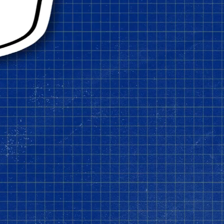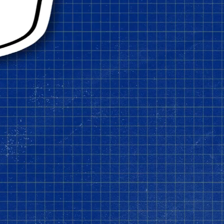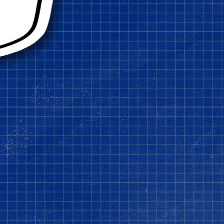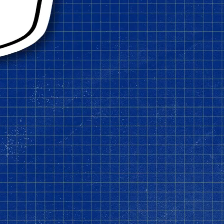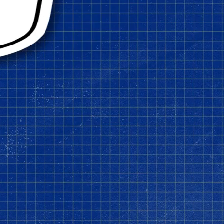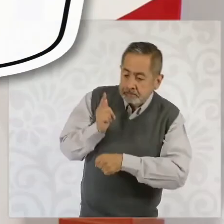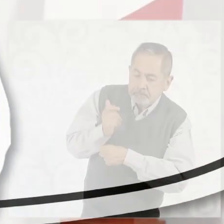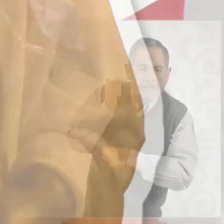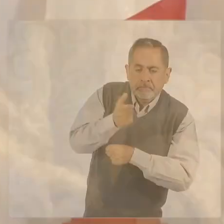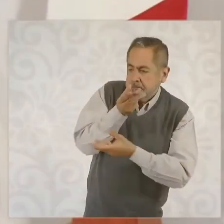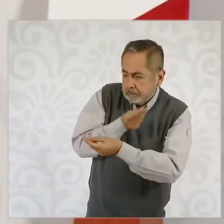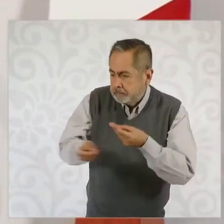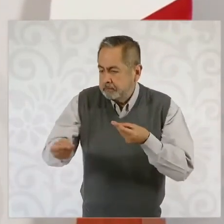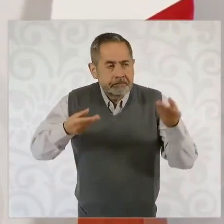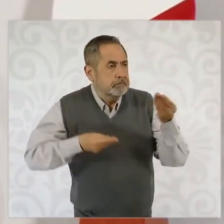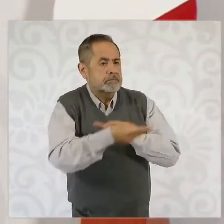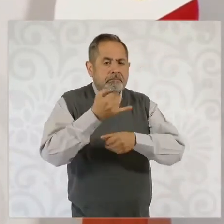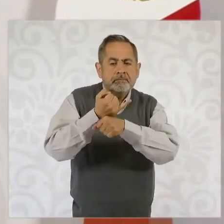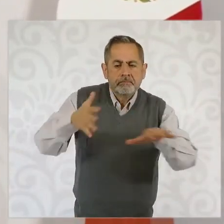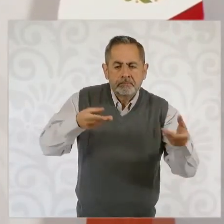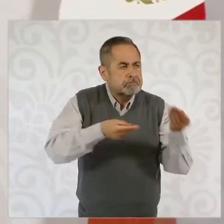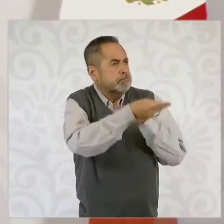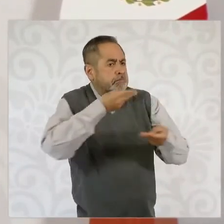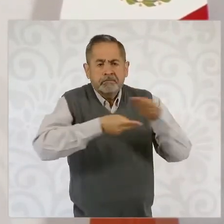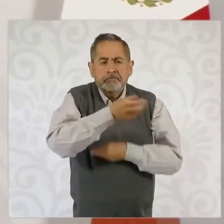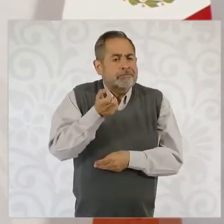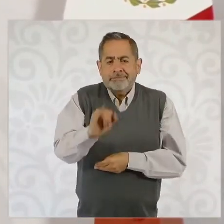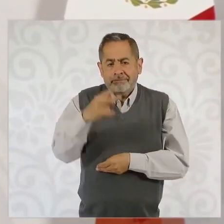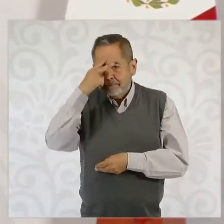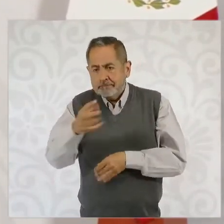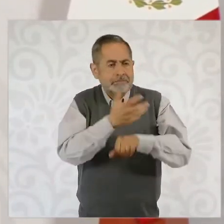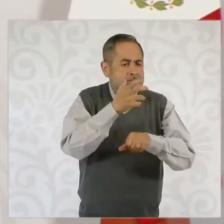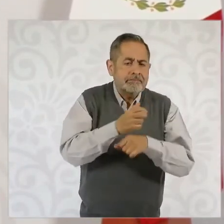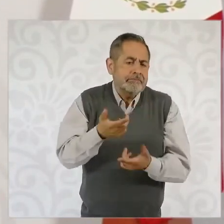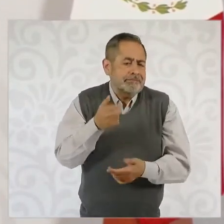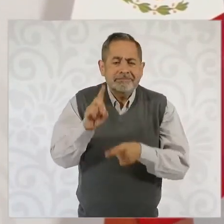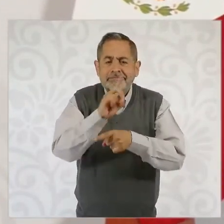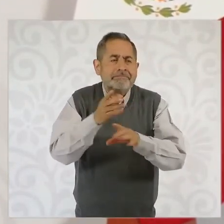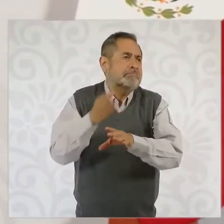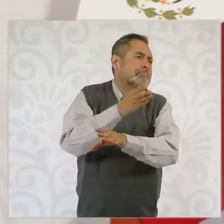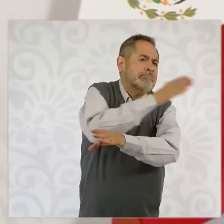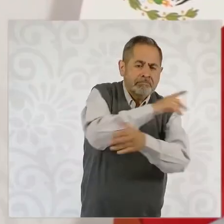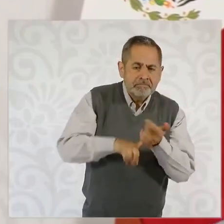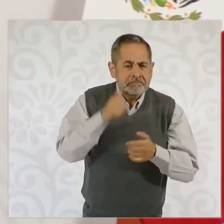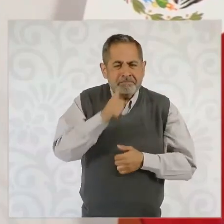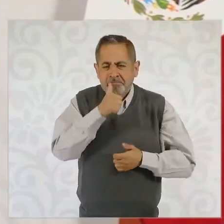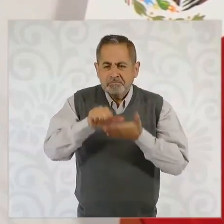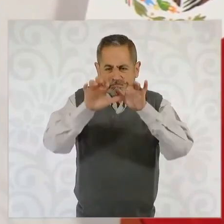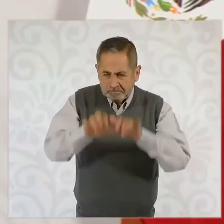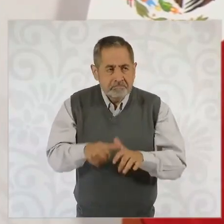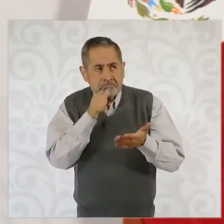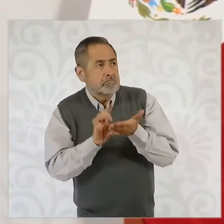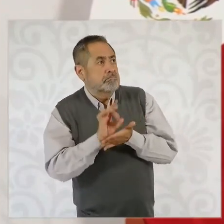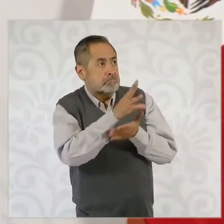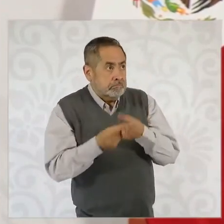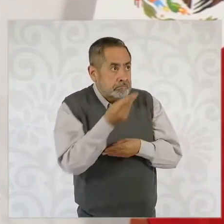misma: silencio. Que son parte de actividades que se realizan desde hace tiempo y memorándums que se firman cuando hay reuniones